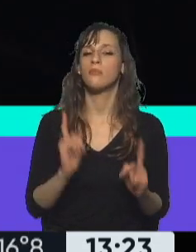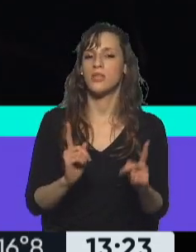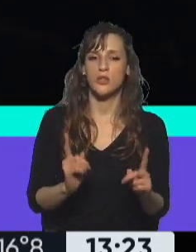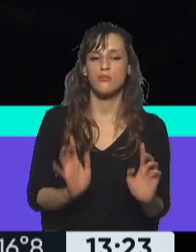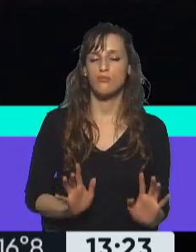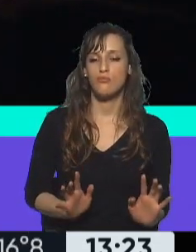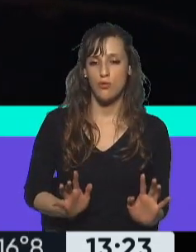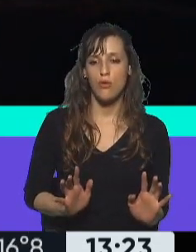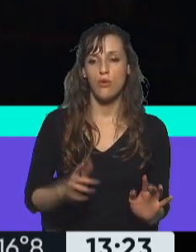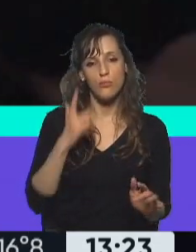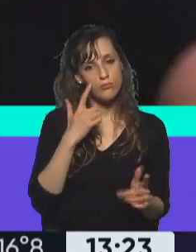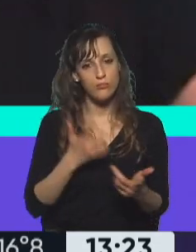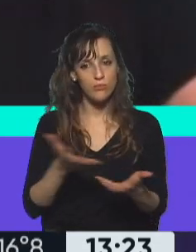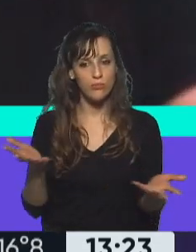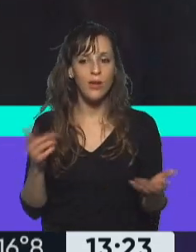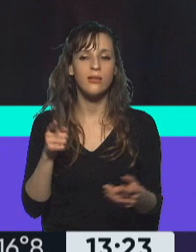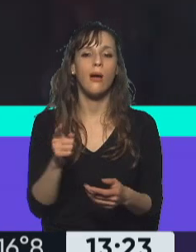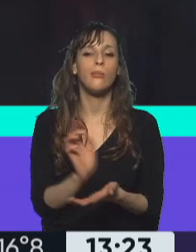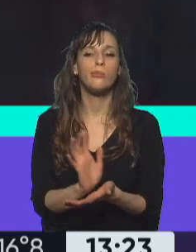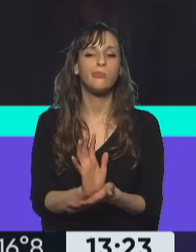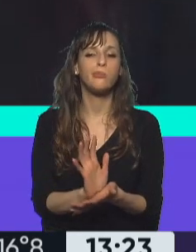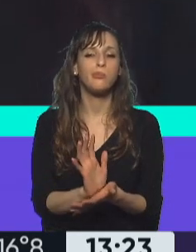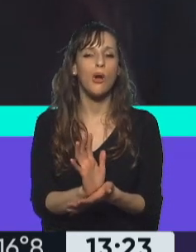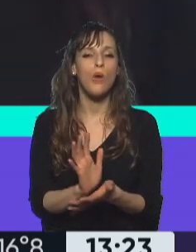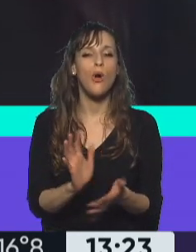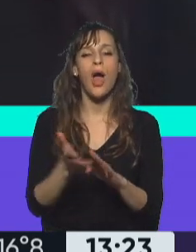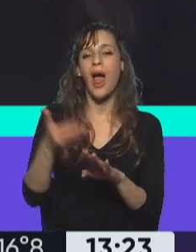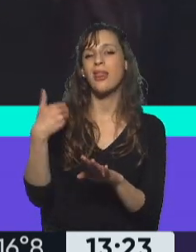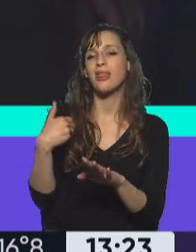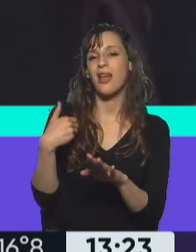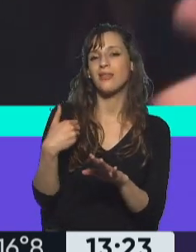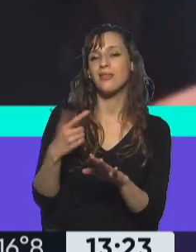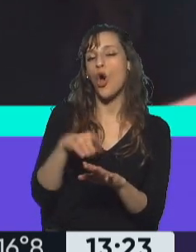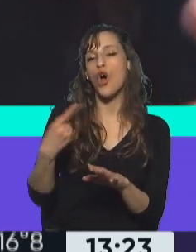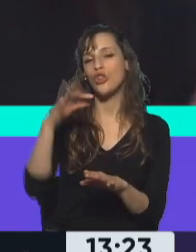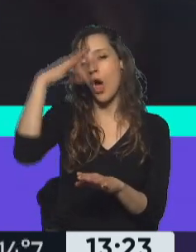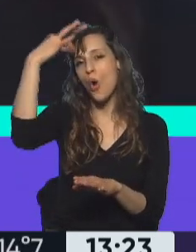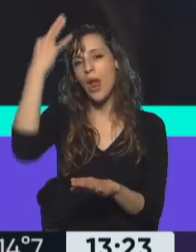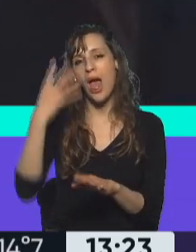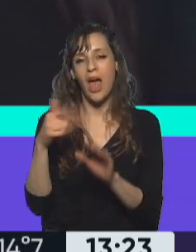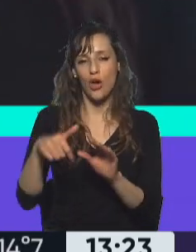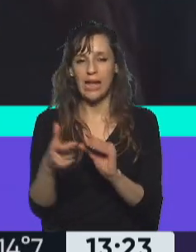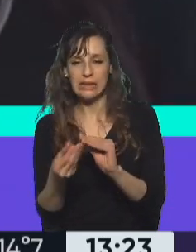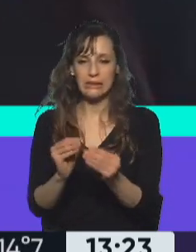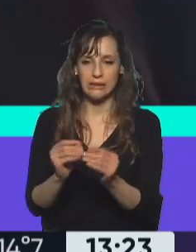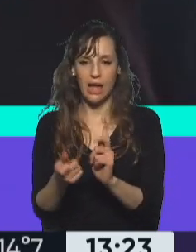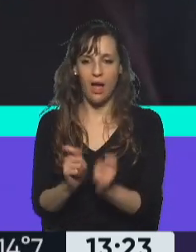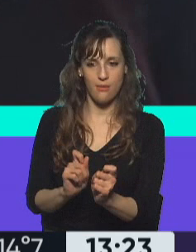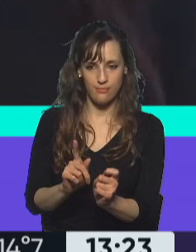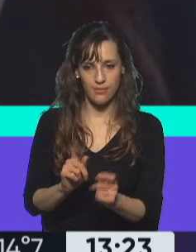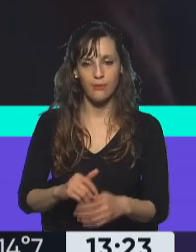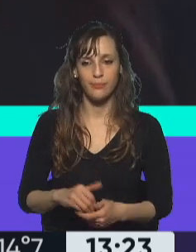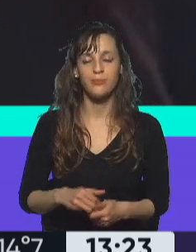Ubu patagónico que de alguna manera es una reversión del Ubu rey de Jarry, con mucho de sin límites, ¿no?